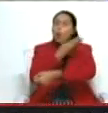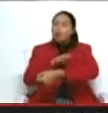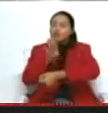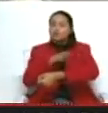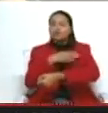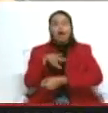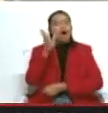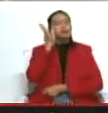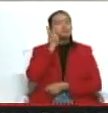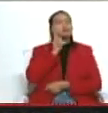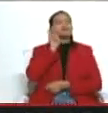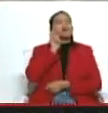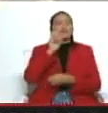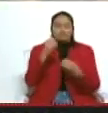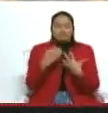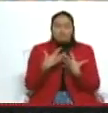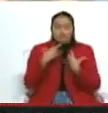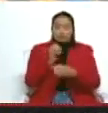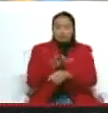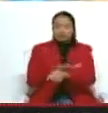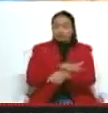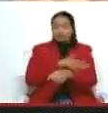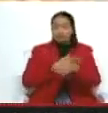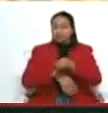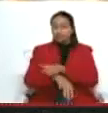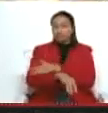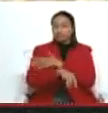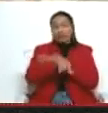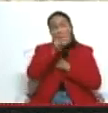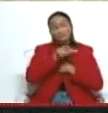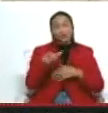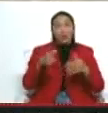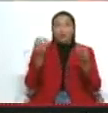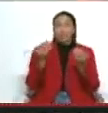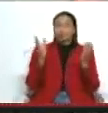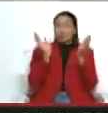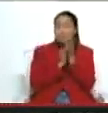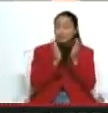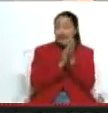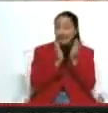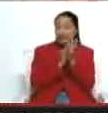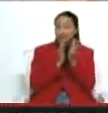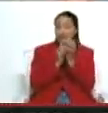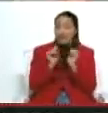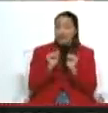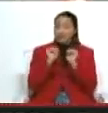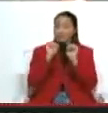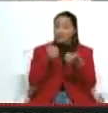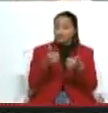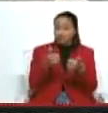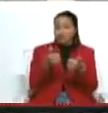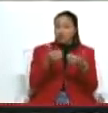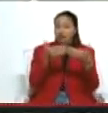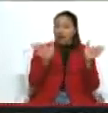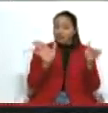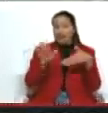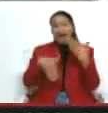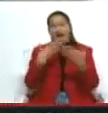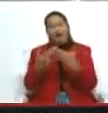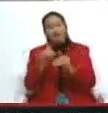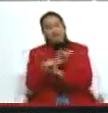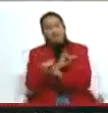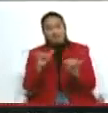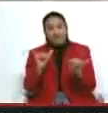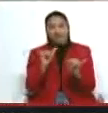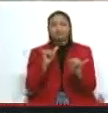sonidos. Los aplausos, bravo, otra función, fueron expresiones al unísono de este evento de alta factura, que